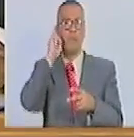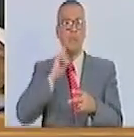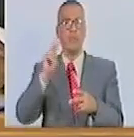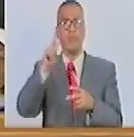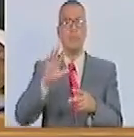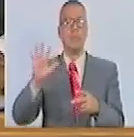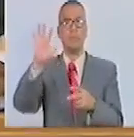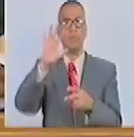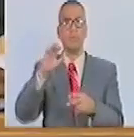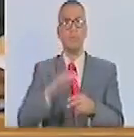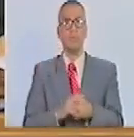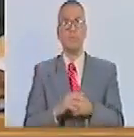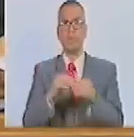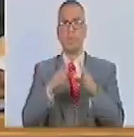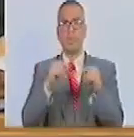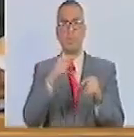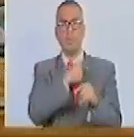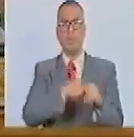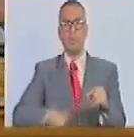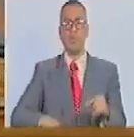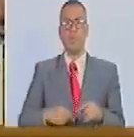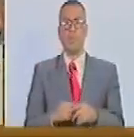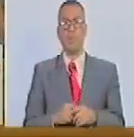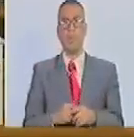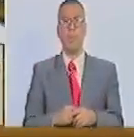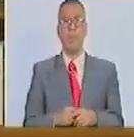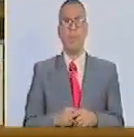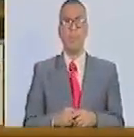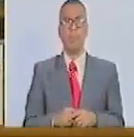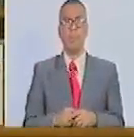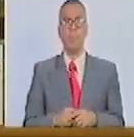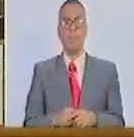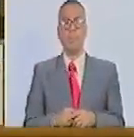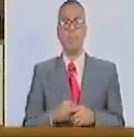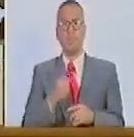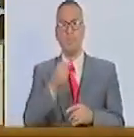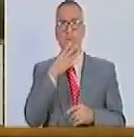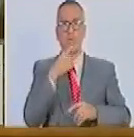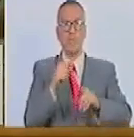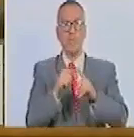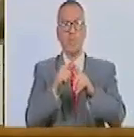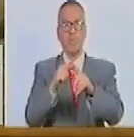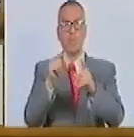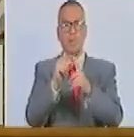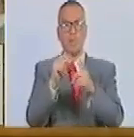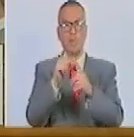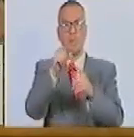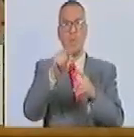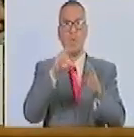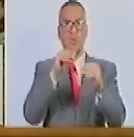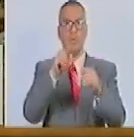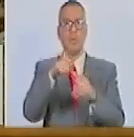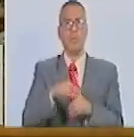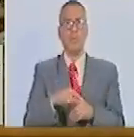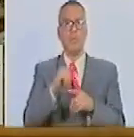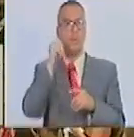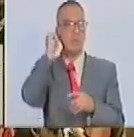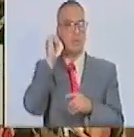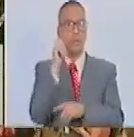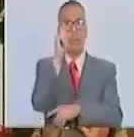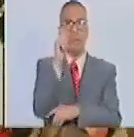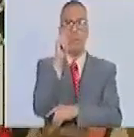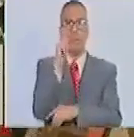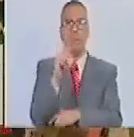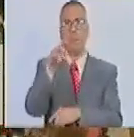Bolivariana de Venezuela. Es todo, señor presidente. Bien, voy a dejar en el derecho de palabra a la ciudadana